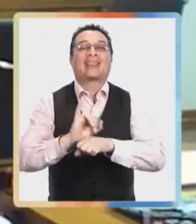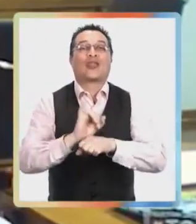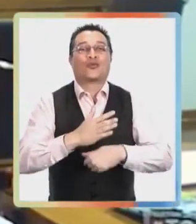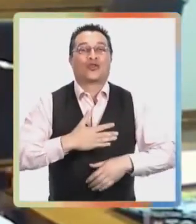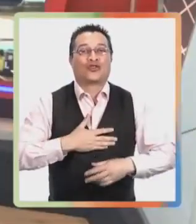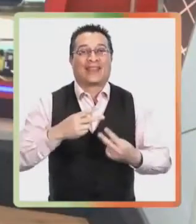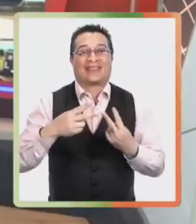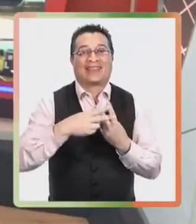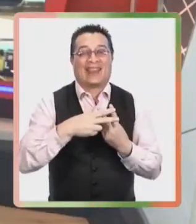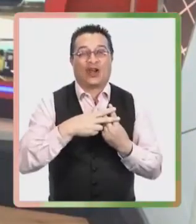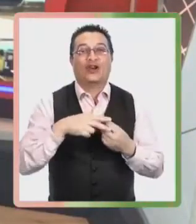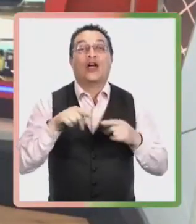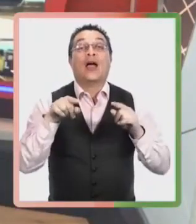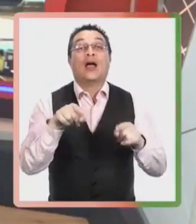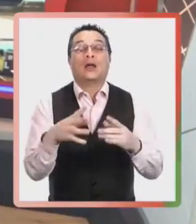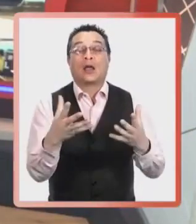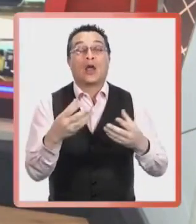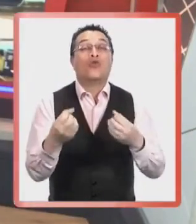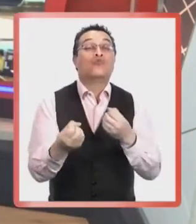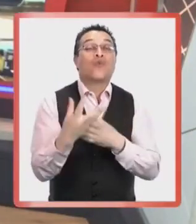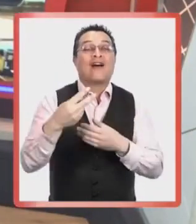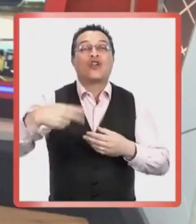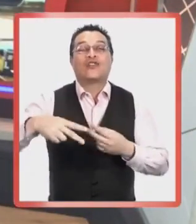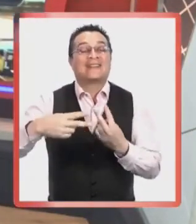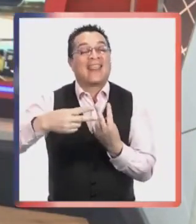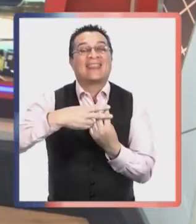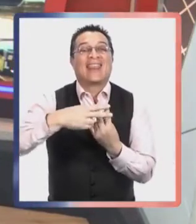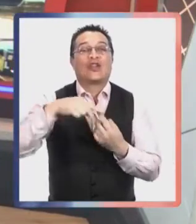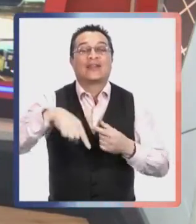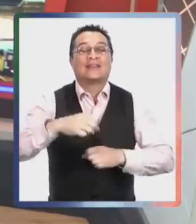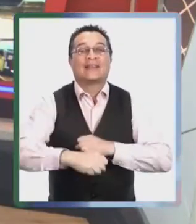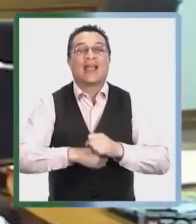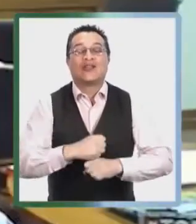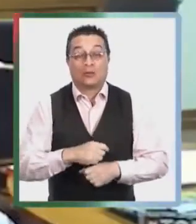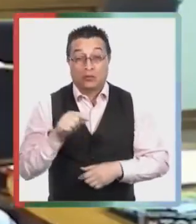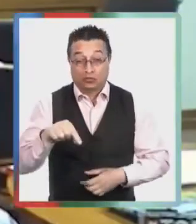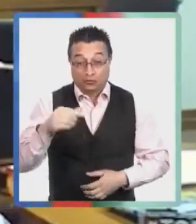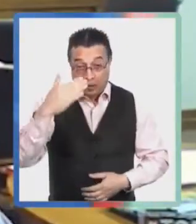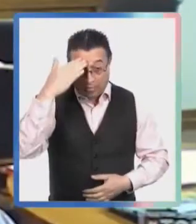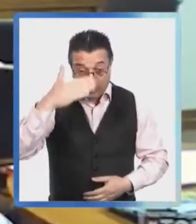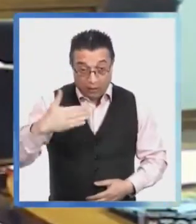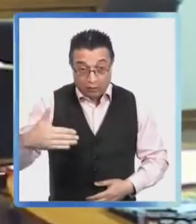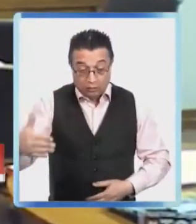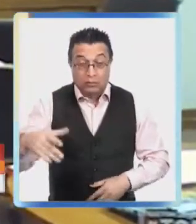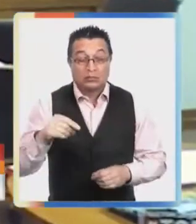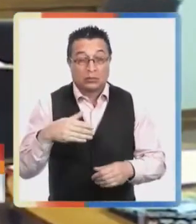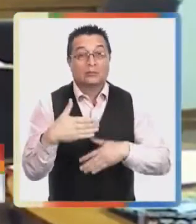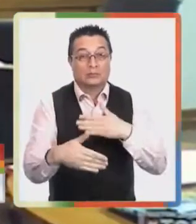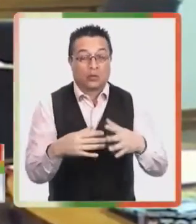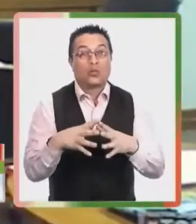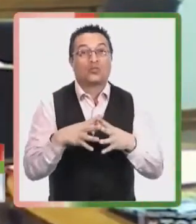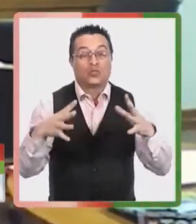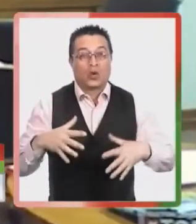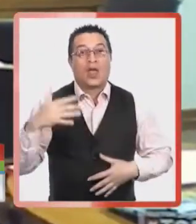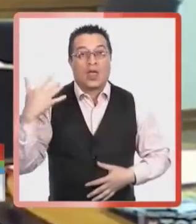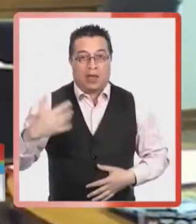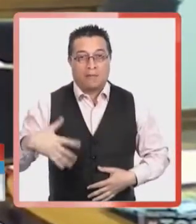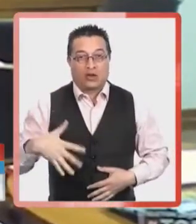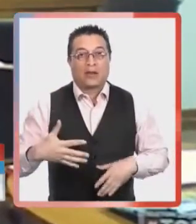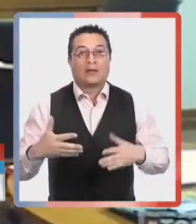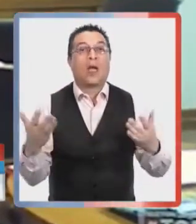por favor amis cuéntanos cuáles son las noticias que tiene teletón para este año bueno en estos días estamos en una etapa muy